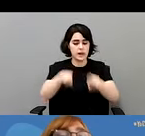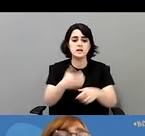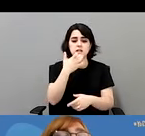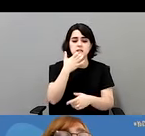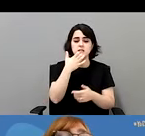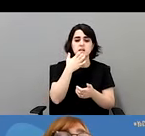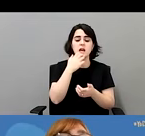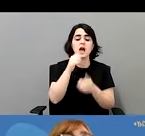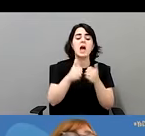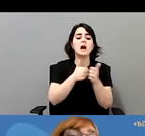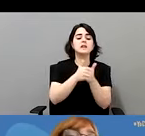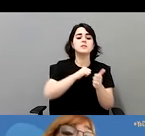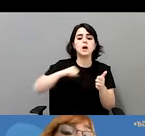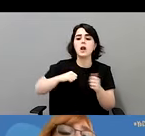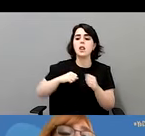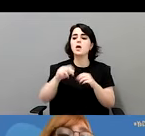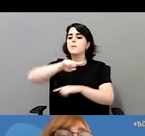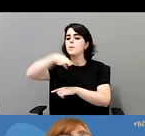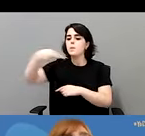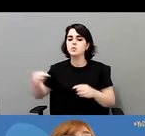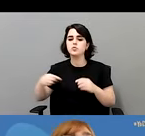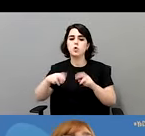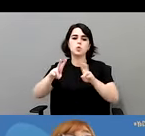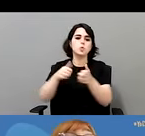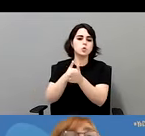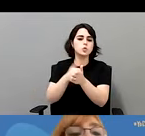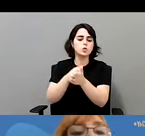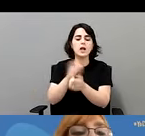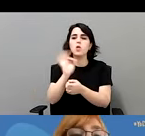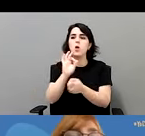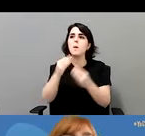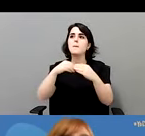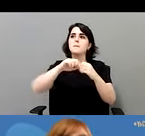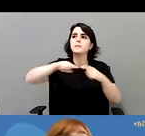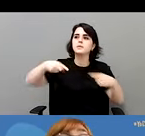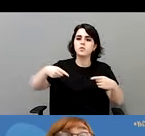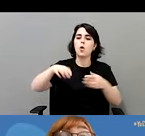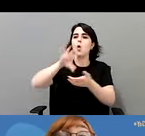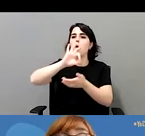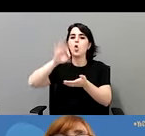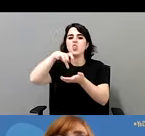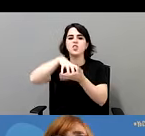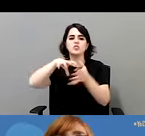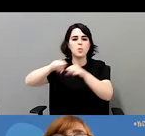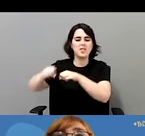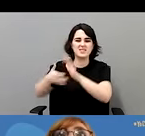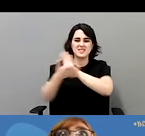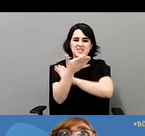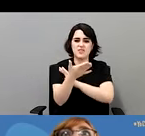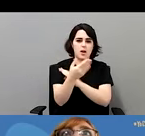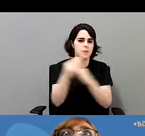vez vivir en un piso tutelado o en un servicio residencial o ir a un centro ocupacional, ¿vale? Es